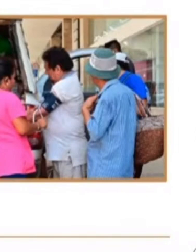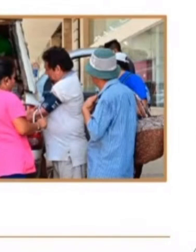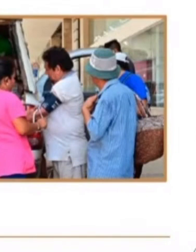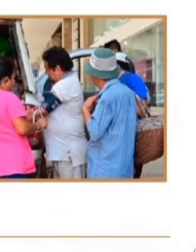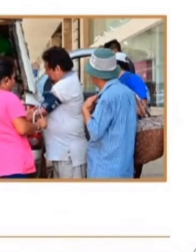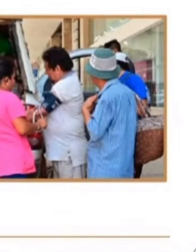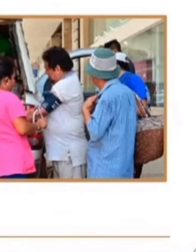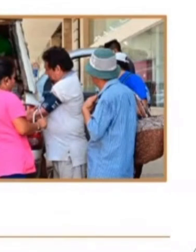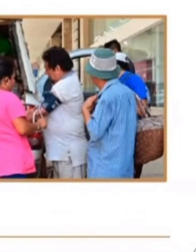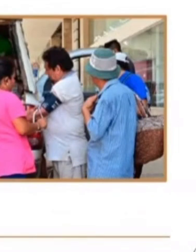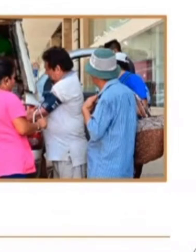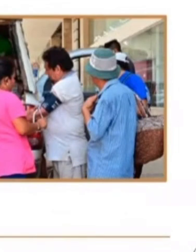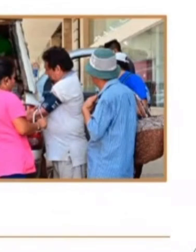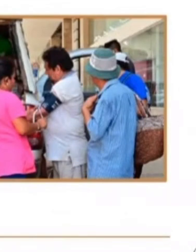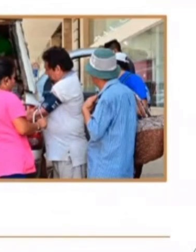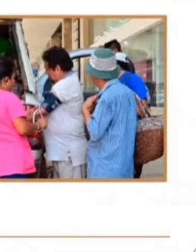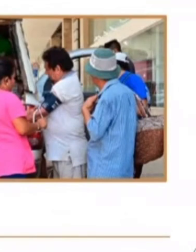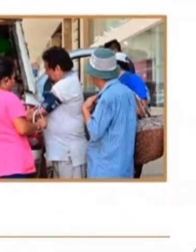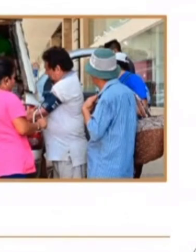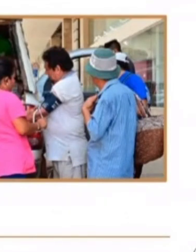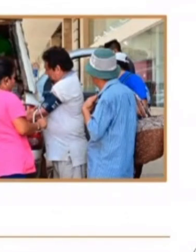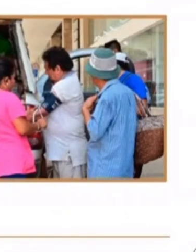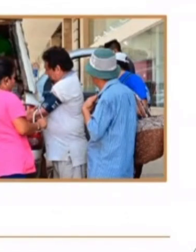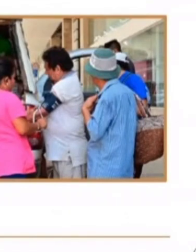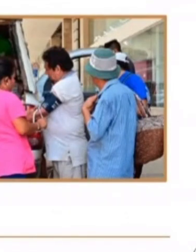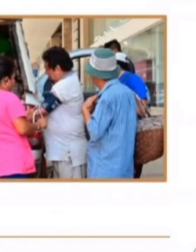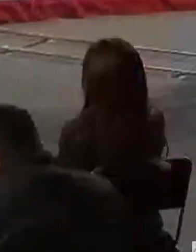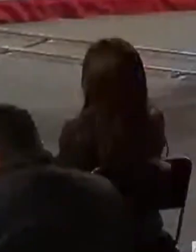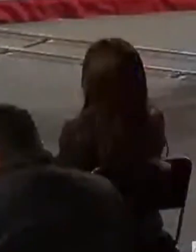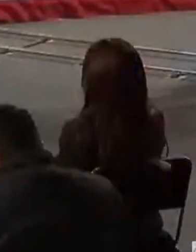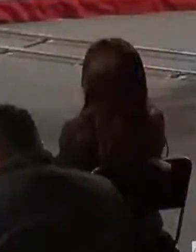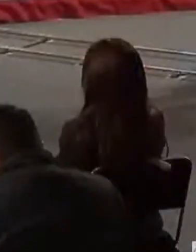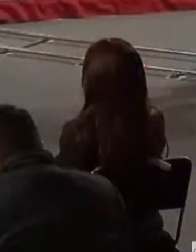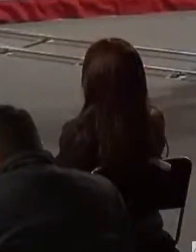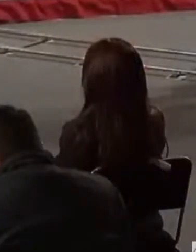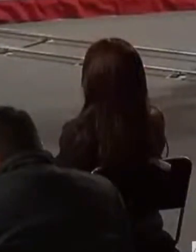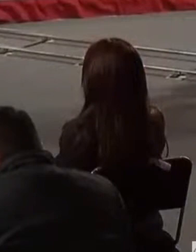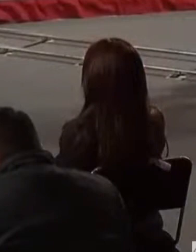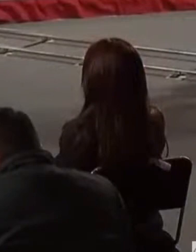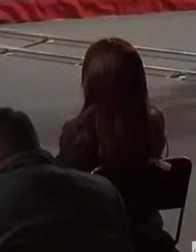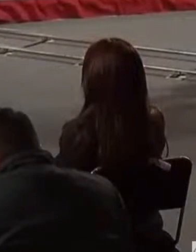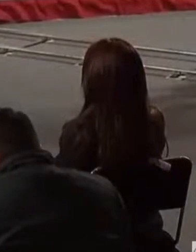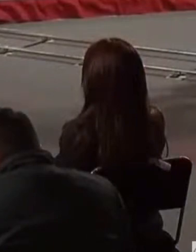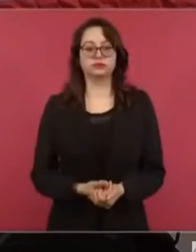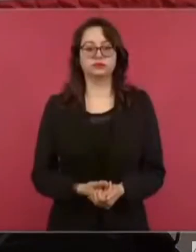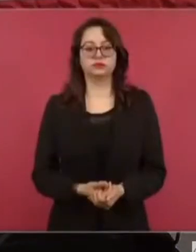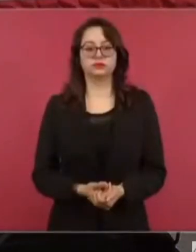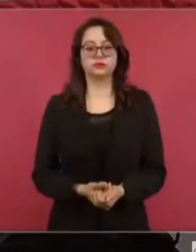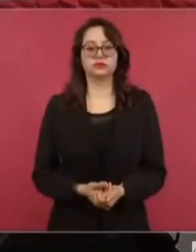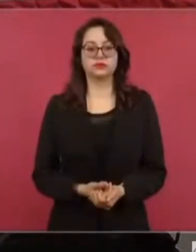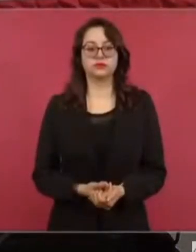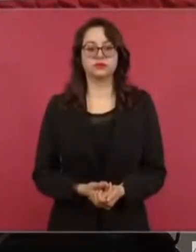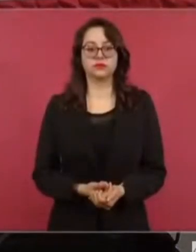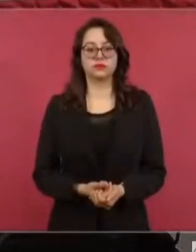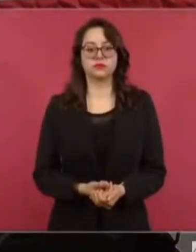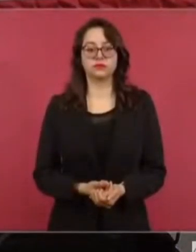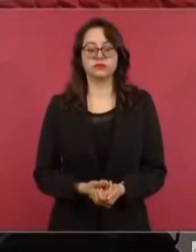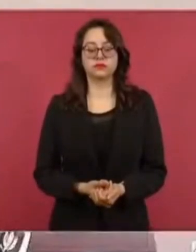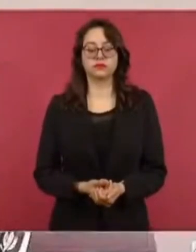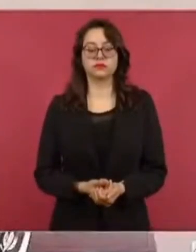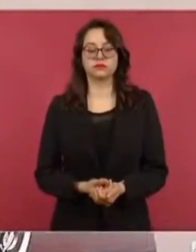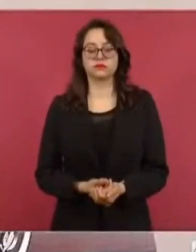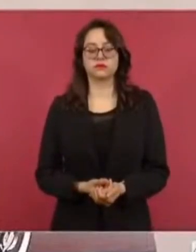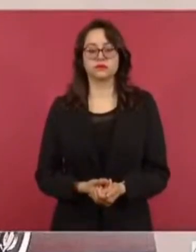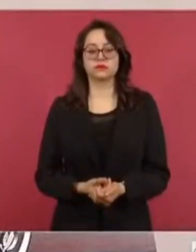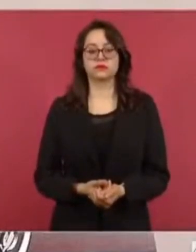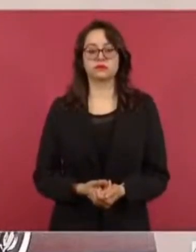la hipertensión arterial 20% de los casos, y le siguen enfermedad diarreica y aguda y